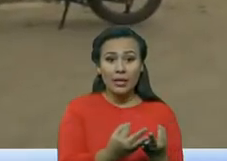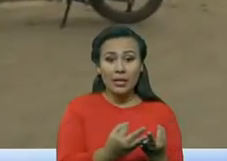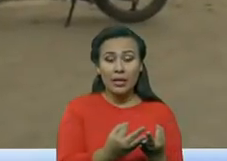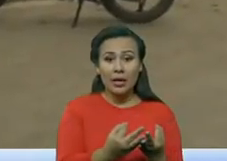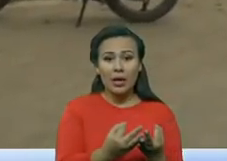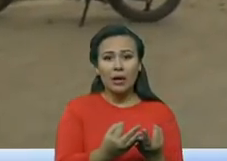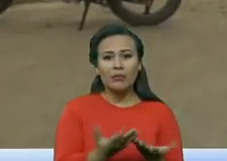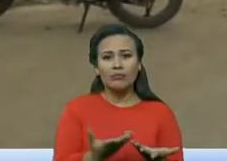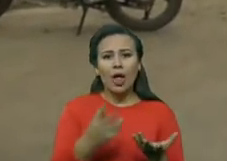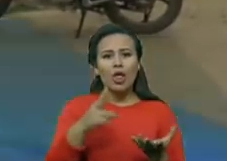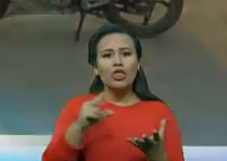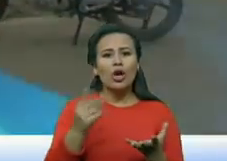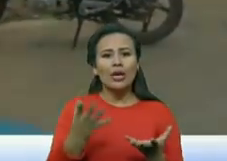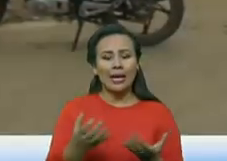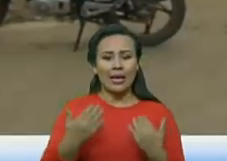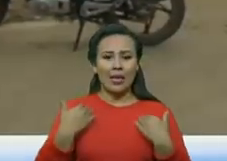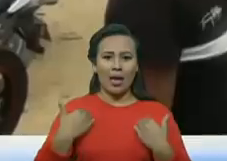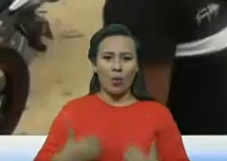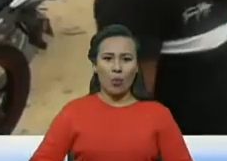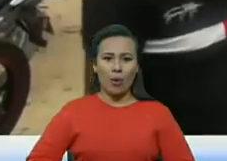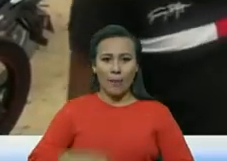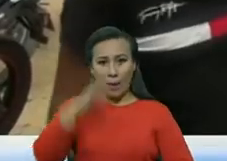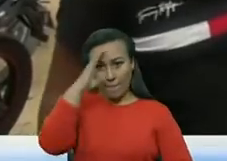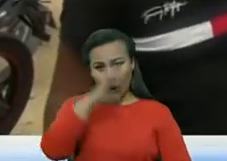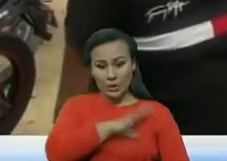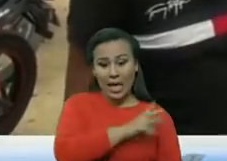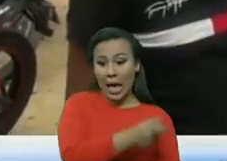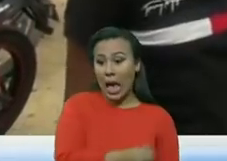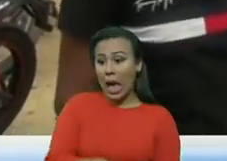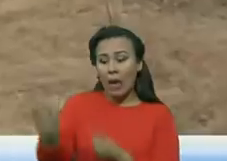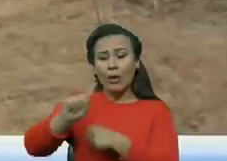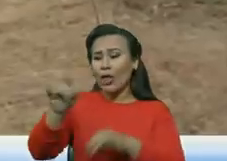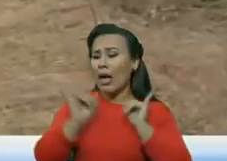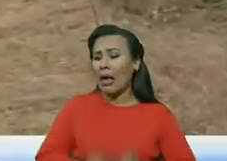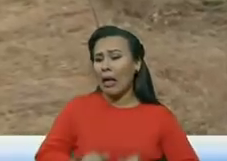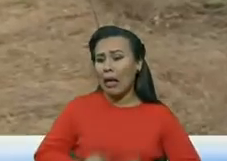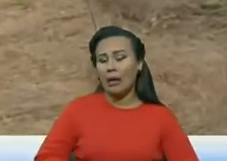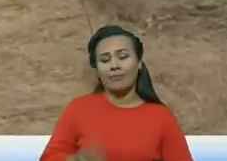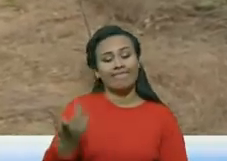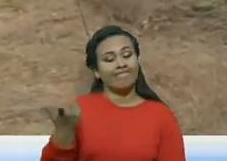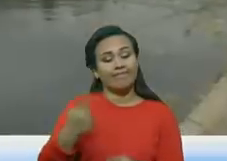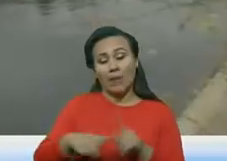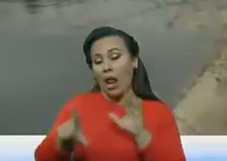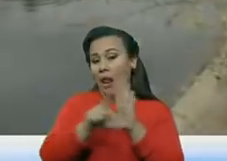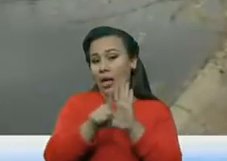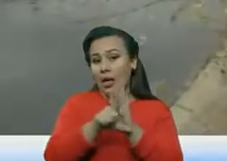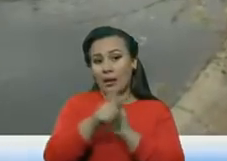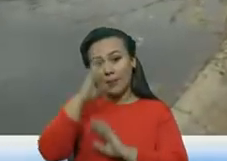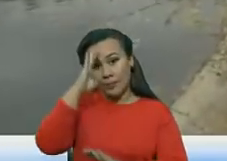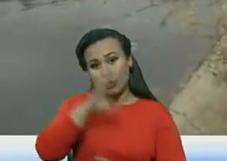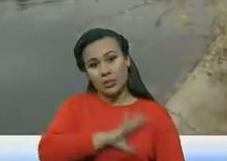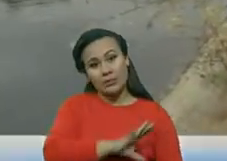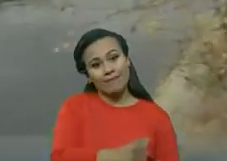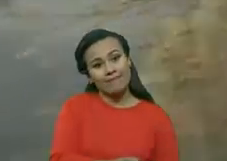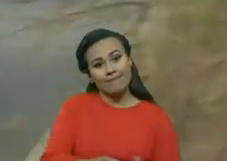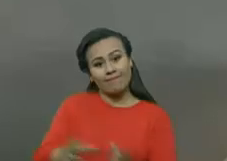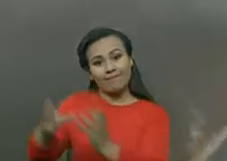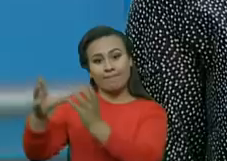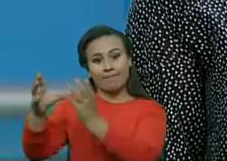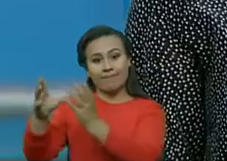impidieron que la policía traslade los cuerpos sin vida hasta la morgue del cantón. Desde la provincia de Santa Elena, informó Darwin